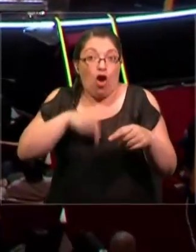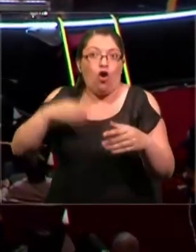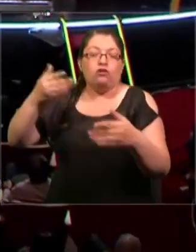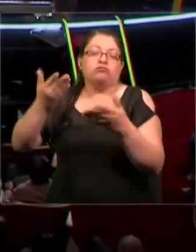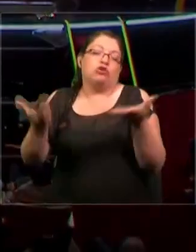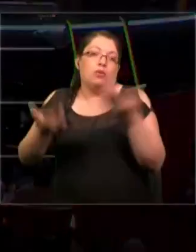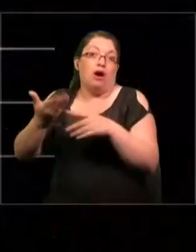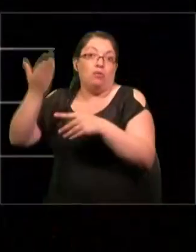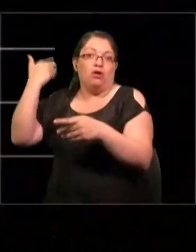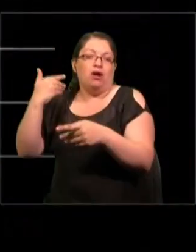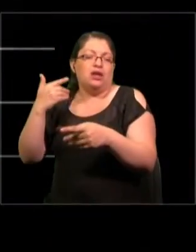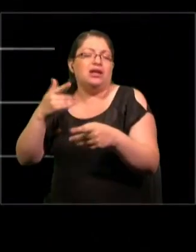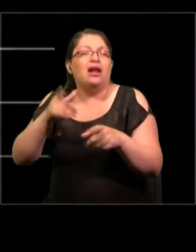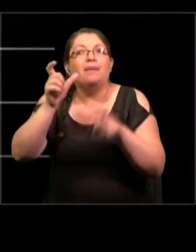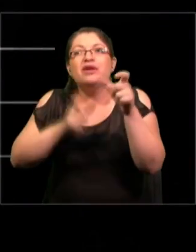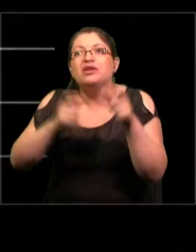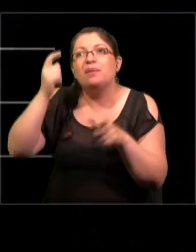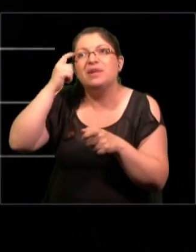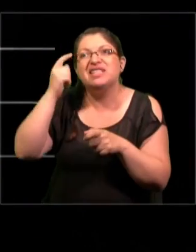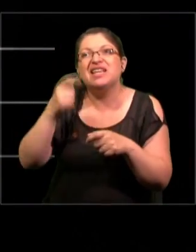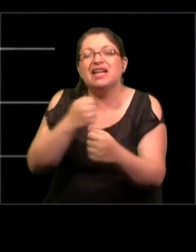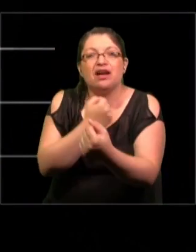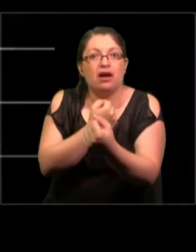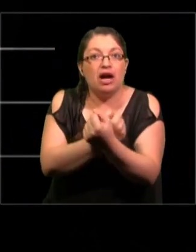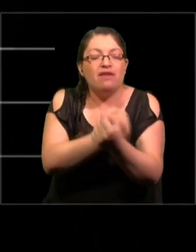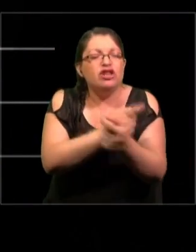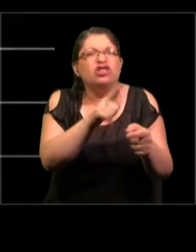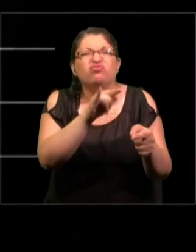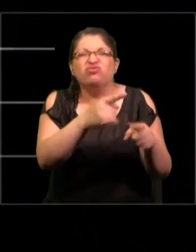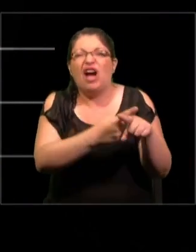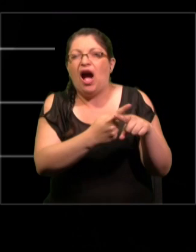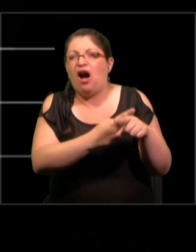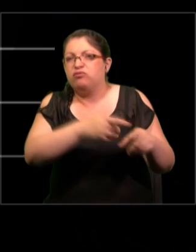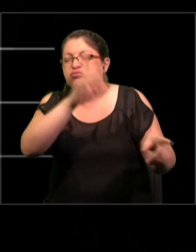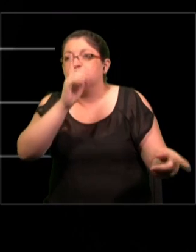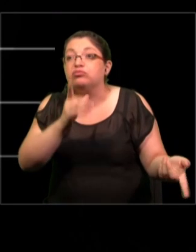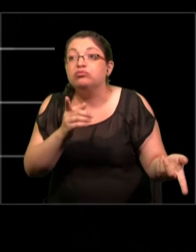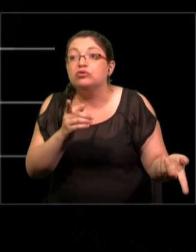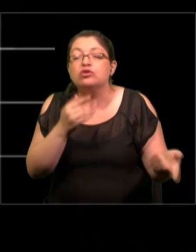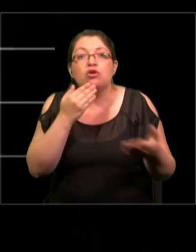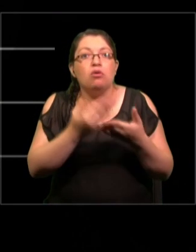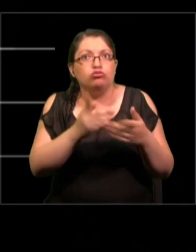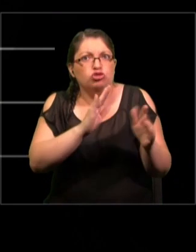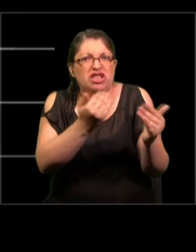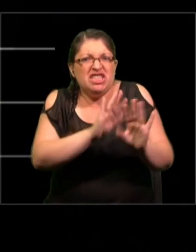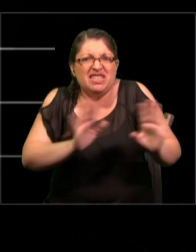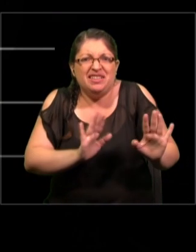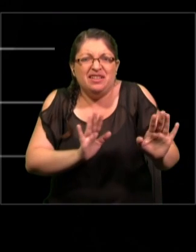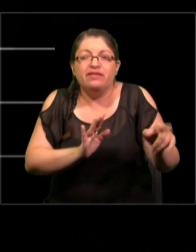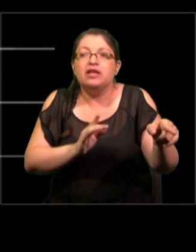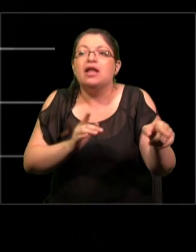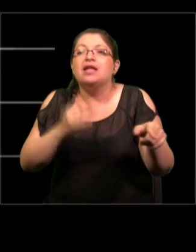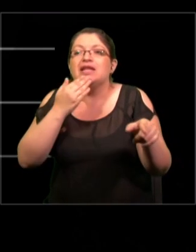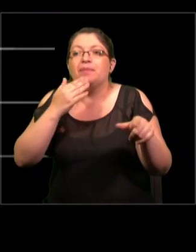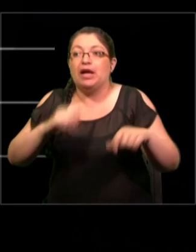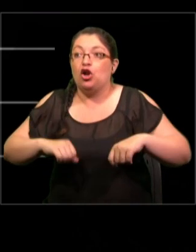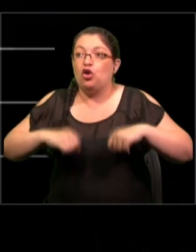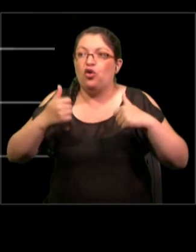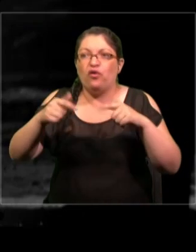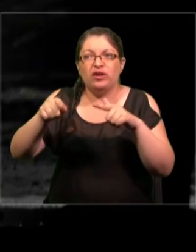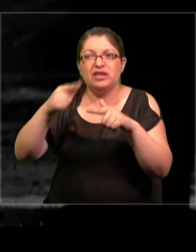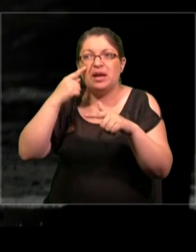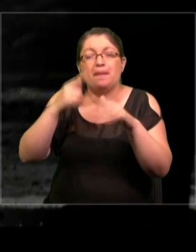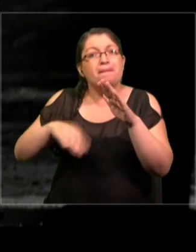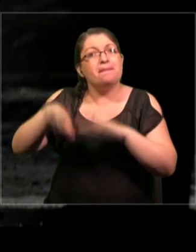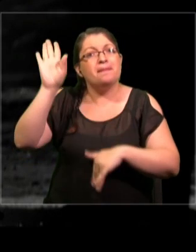es la gente que cree que Carabineros ha cometido excesos cuando no eran necesarios. Los jóvenes